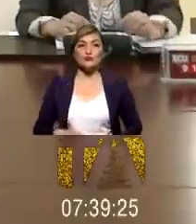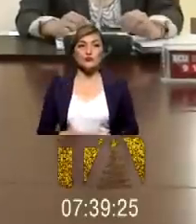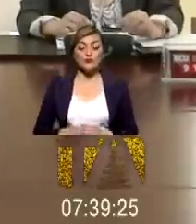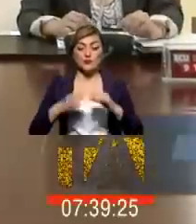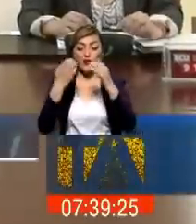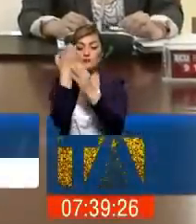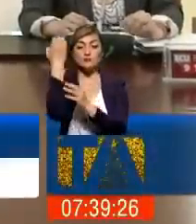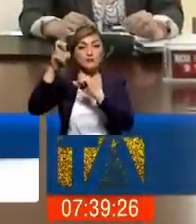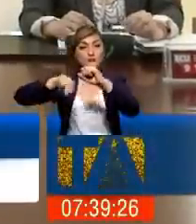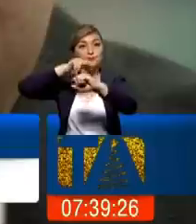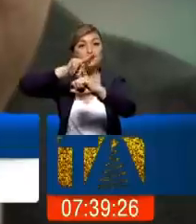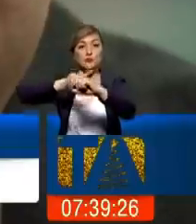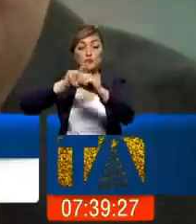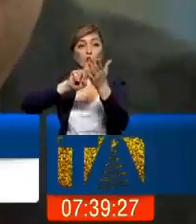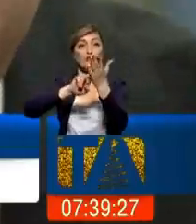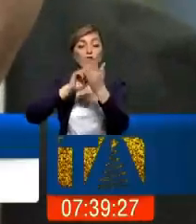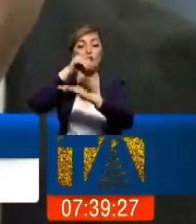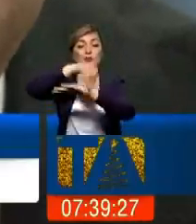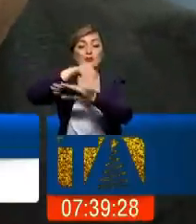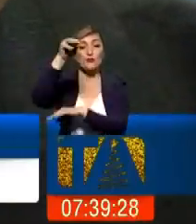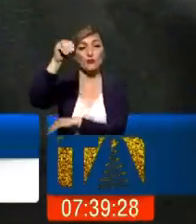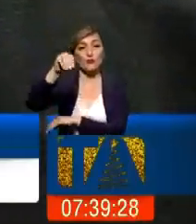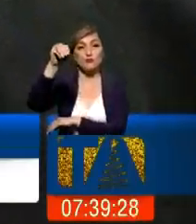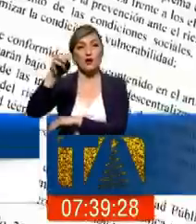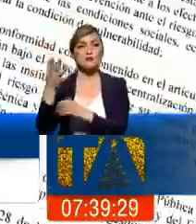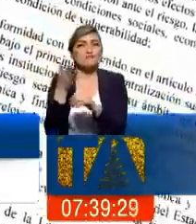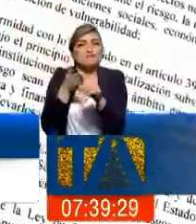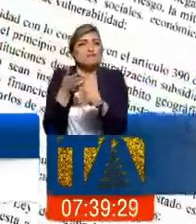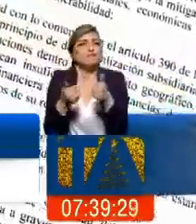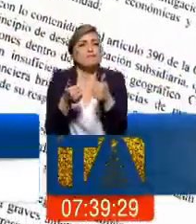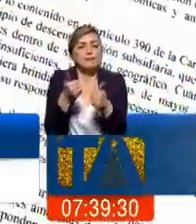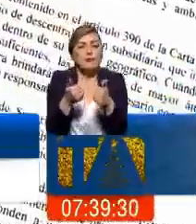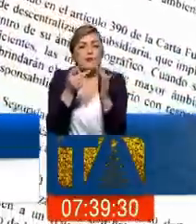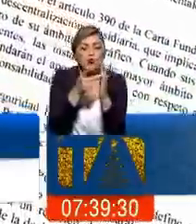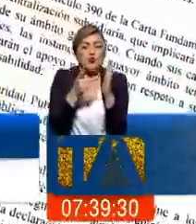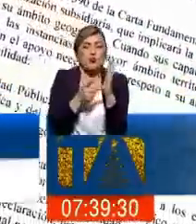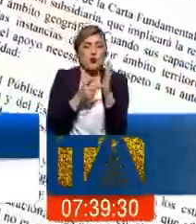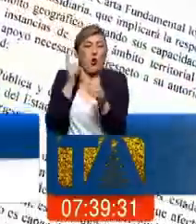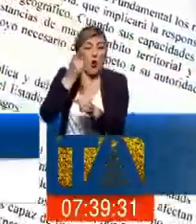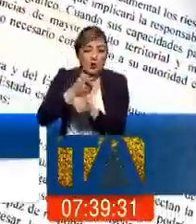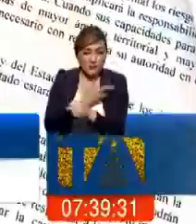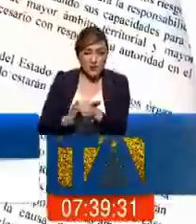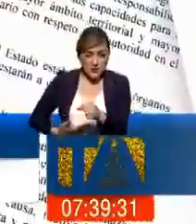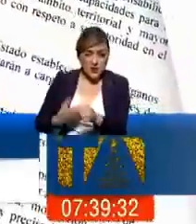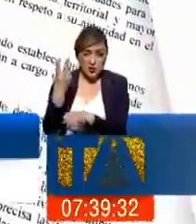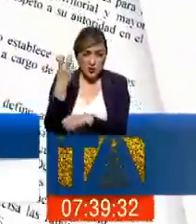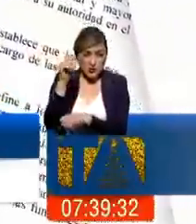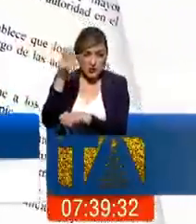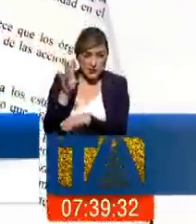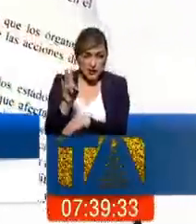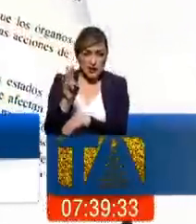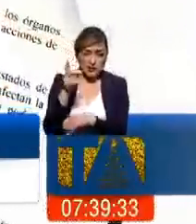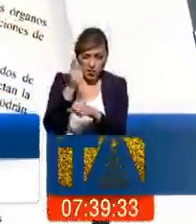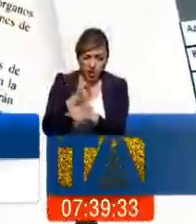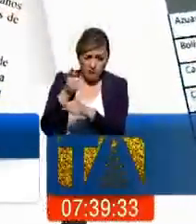El COE Nacional se reunió nuevamente en la tarde de este martes, esta vez para aclarar algunos puntos del decreto ejecutivo 1217, con